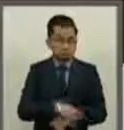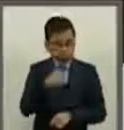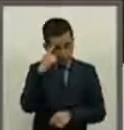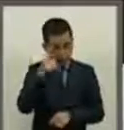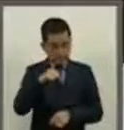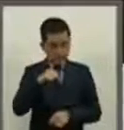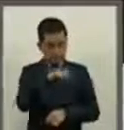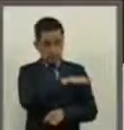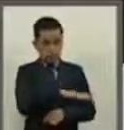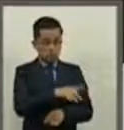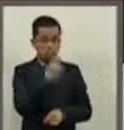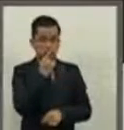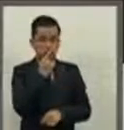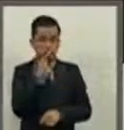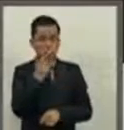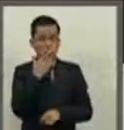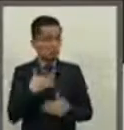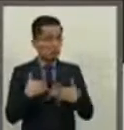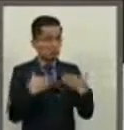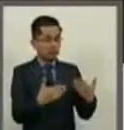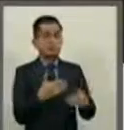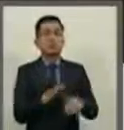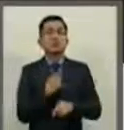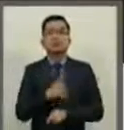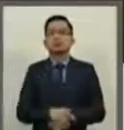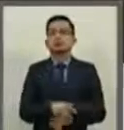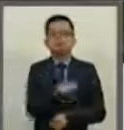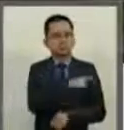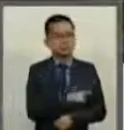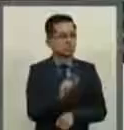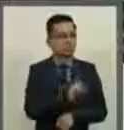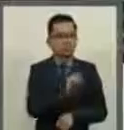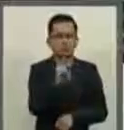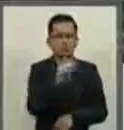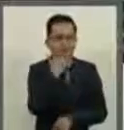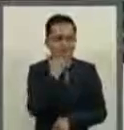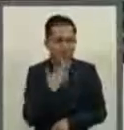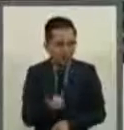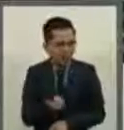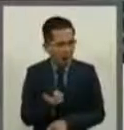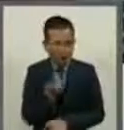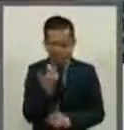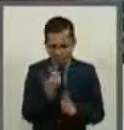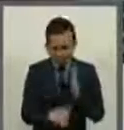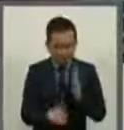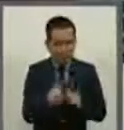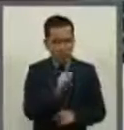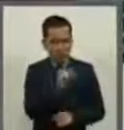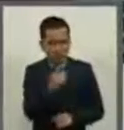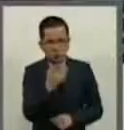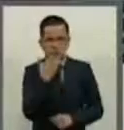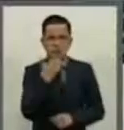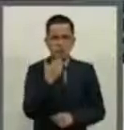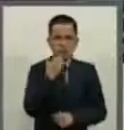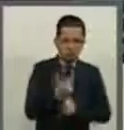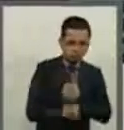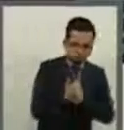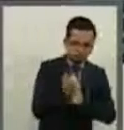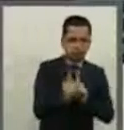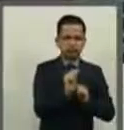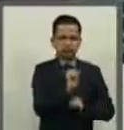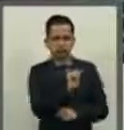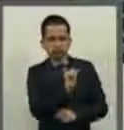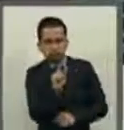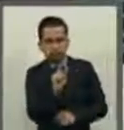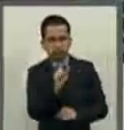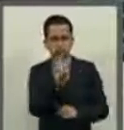atraviesan los cuerpos de seguridad se debe a la falta de profesionalización, a la ausencia de una carrera policial consolidada y